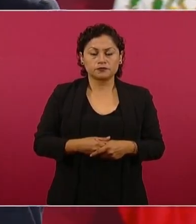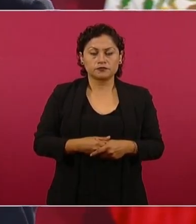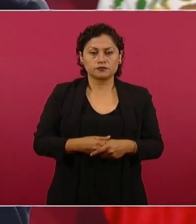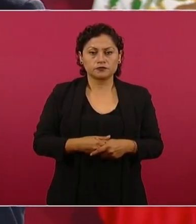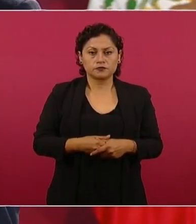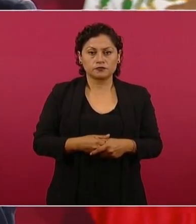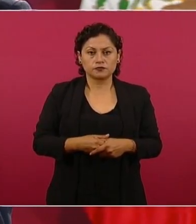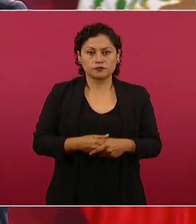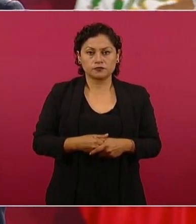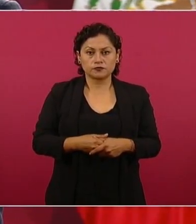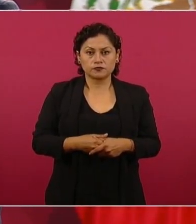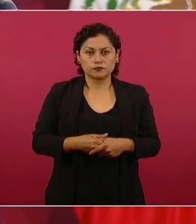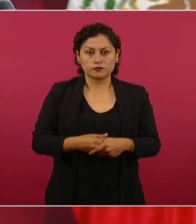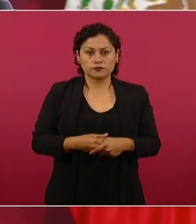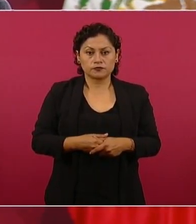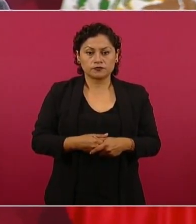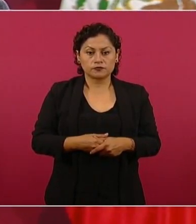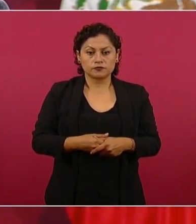la